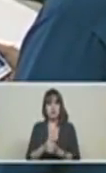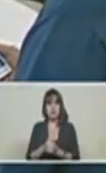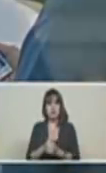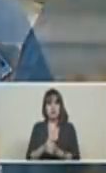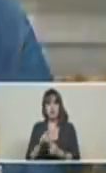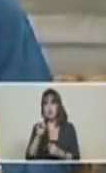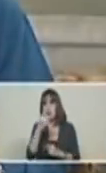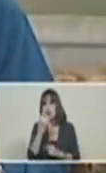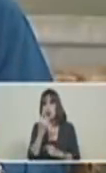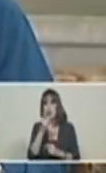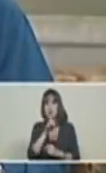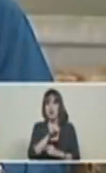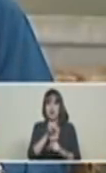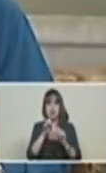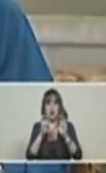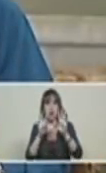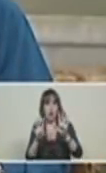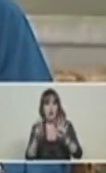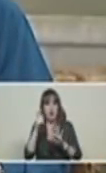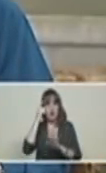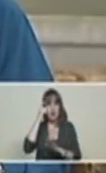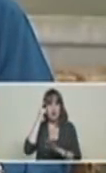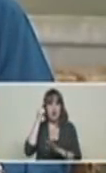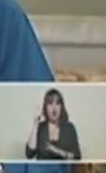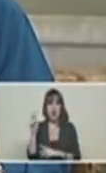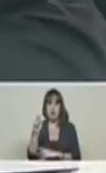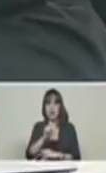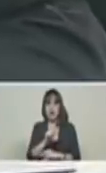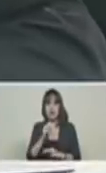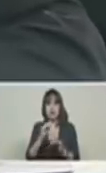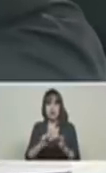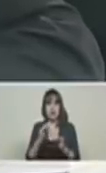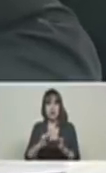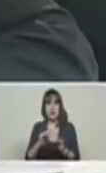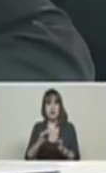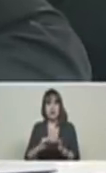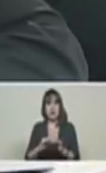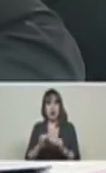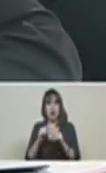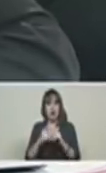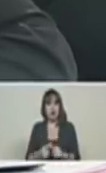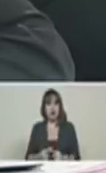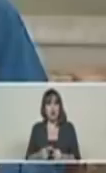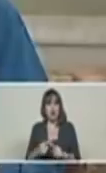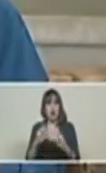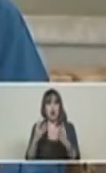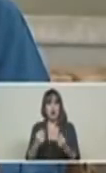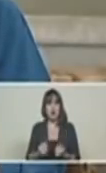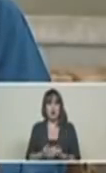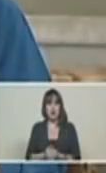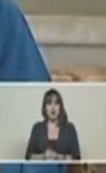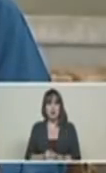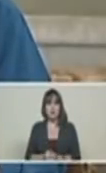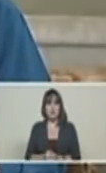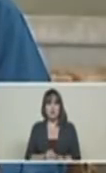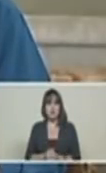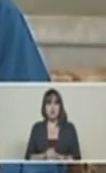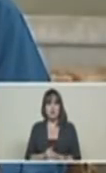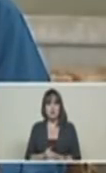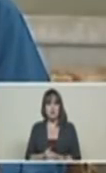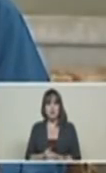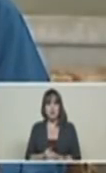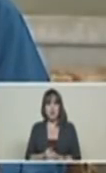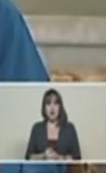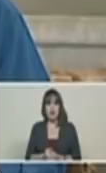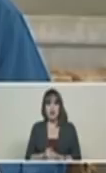primeros 19 días del mes de septiembre de un total de 4.600 millones de